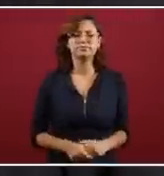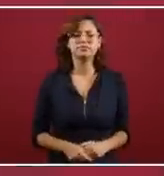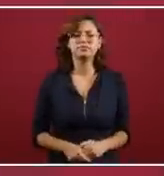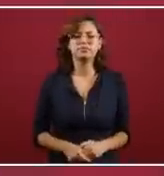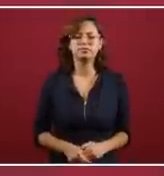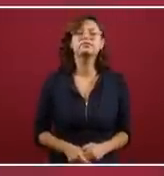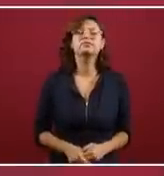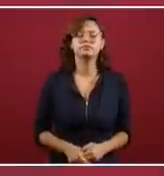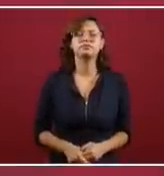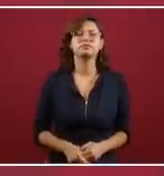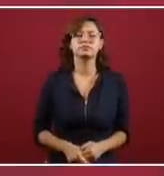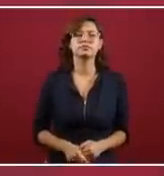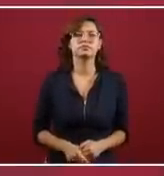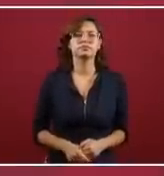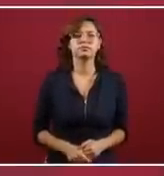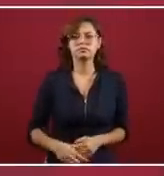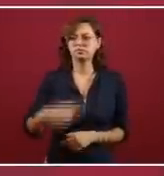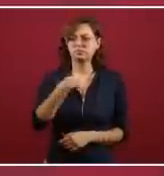apoyo y